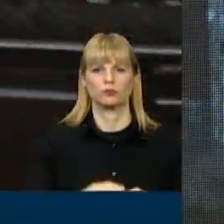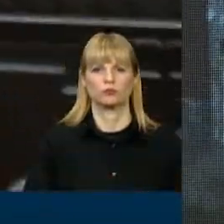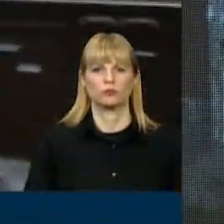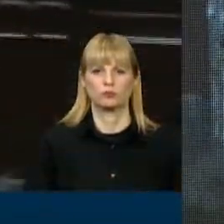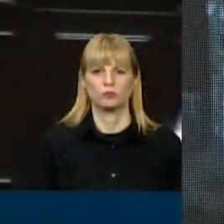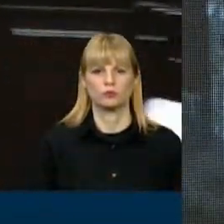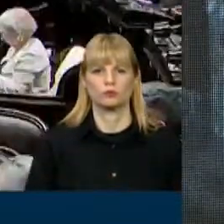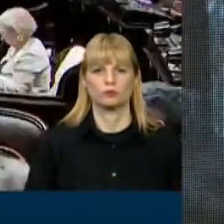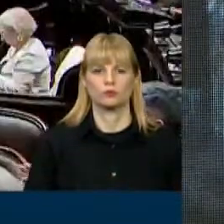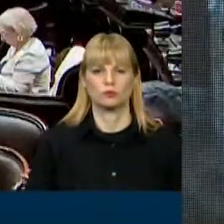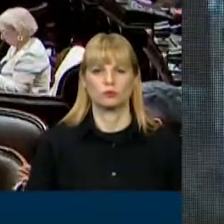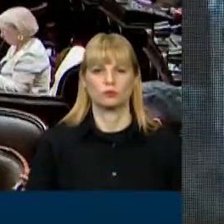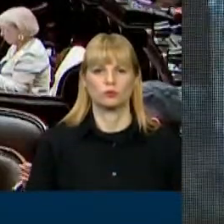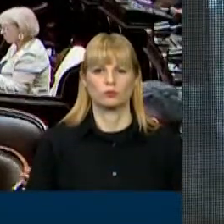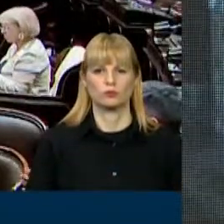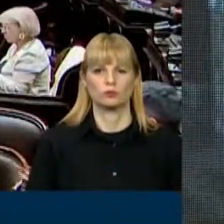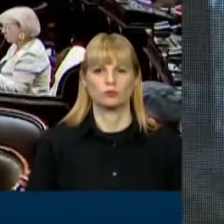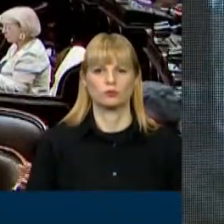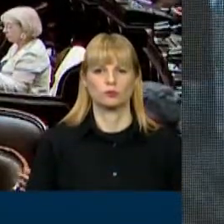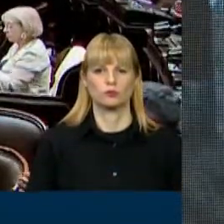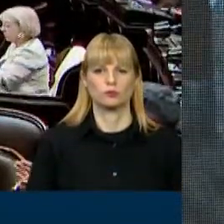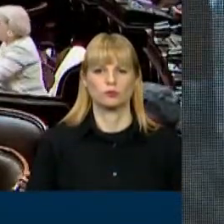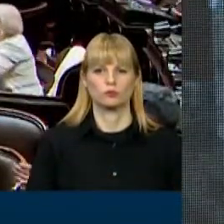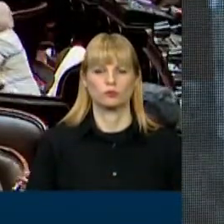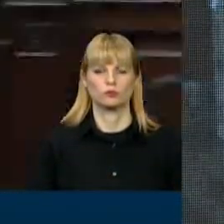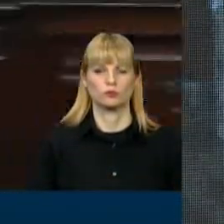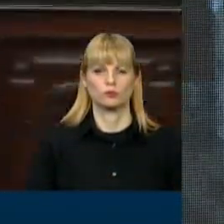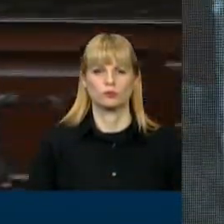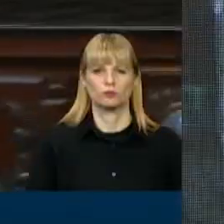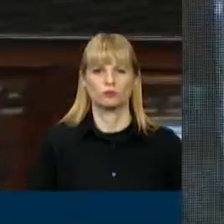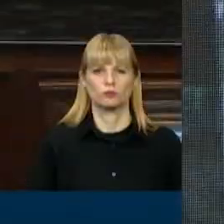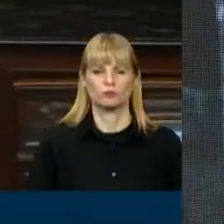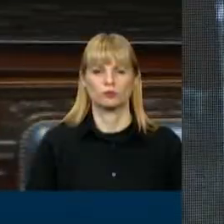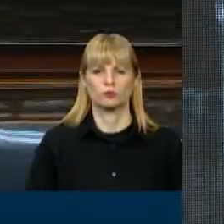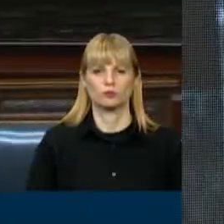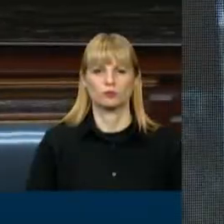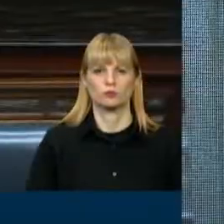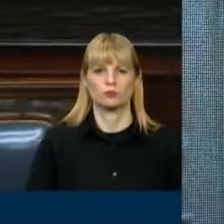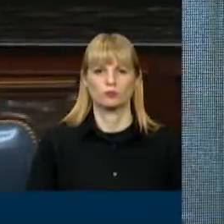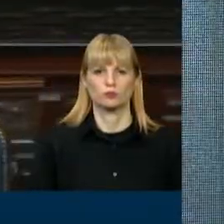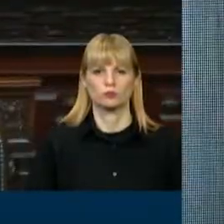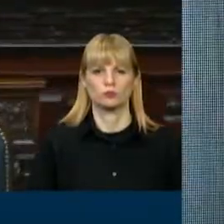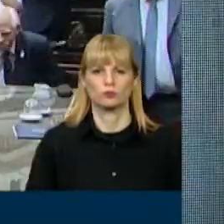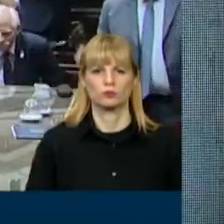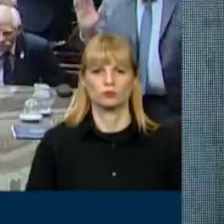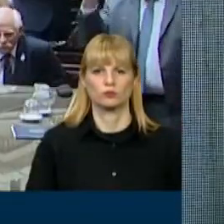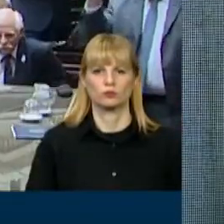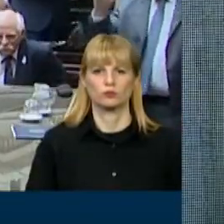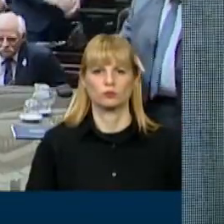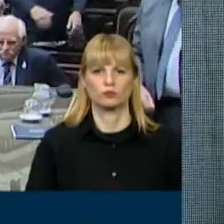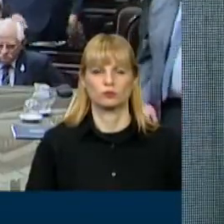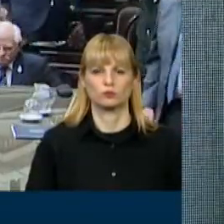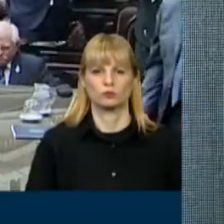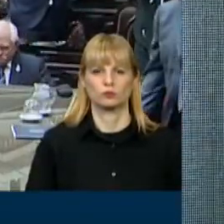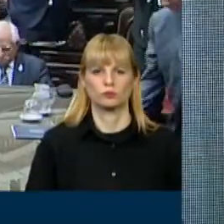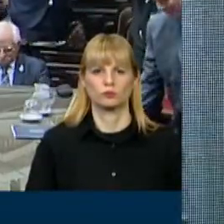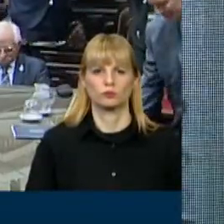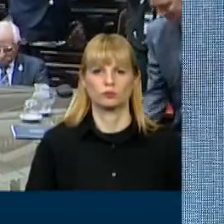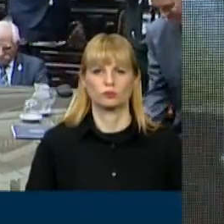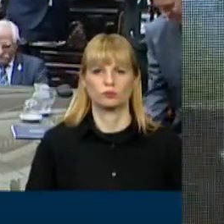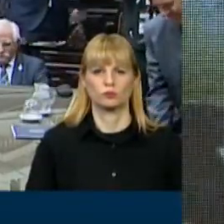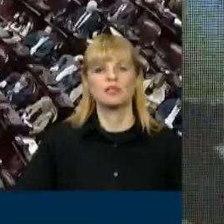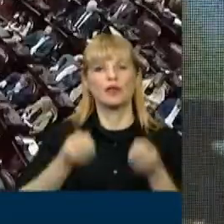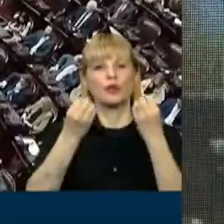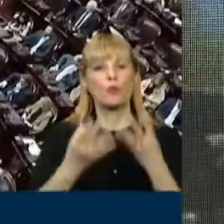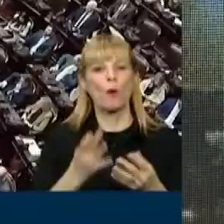descartemos que la oposición avance con una interpelación al ministro de Salud. Sí. Porque ahí tenés la combinación de los dos temas, ¿no?